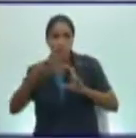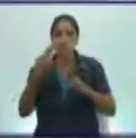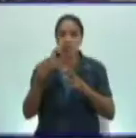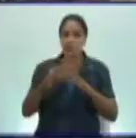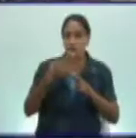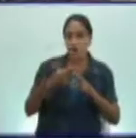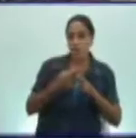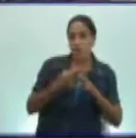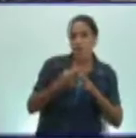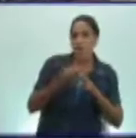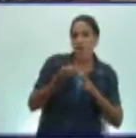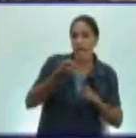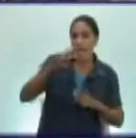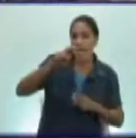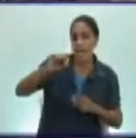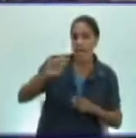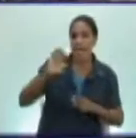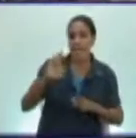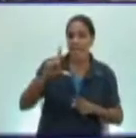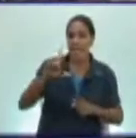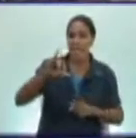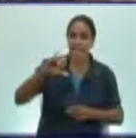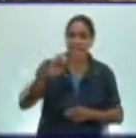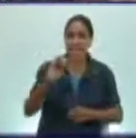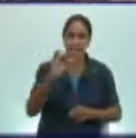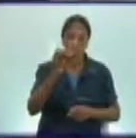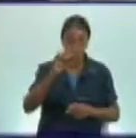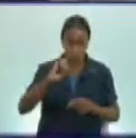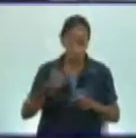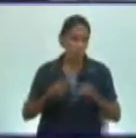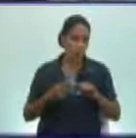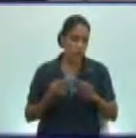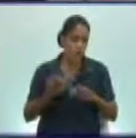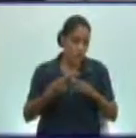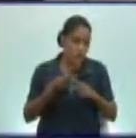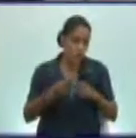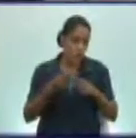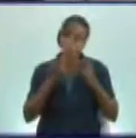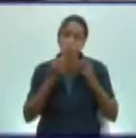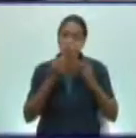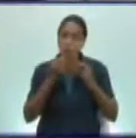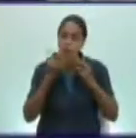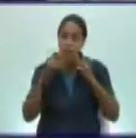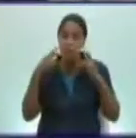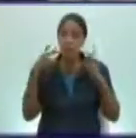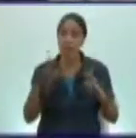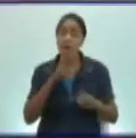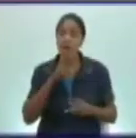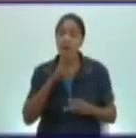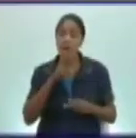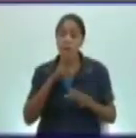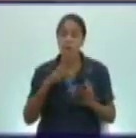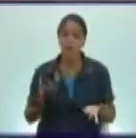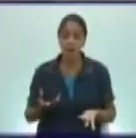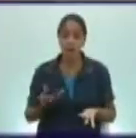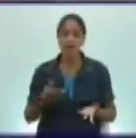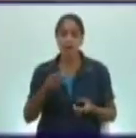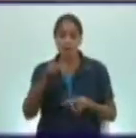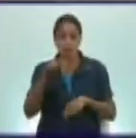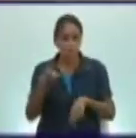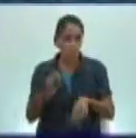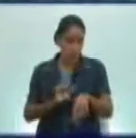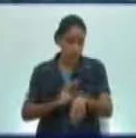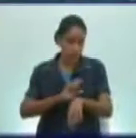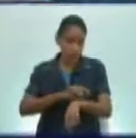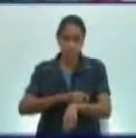anélidos. Está claro, ¿no? Los anélidos pueden vivir tanto en agua dulce, como estas sanguijuelas chupadoras